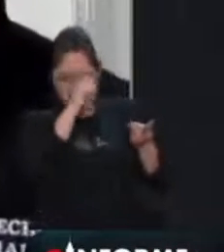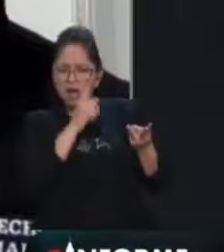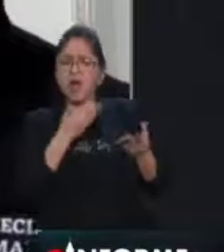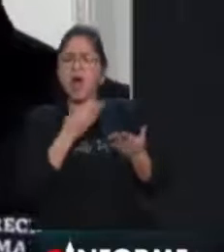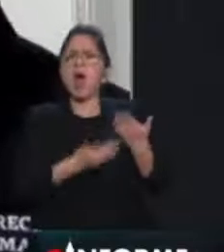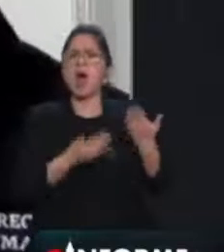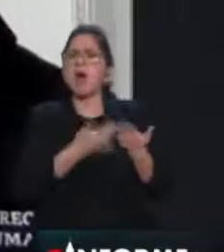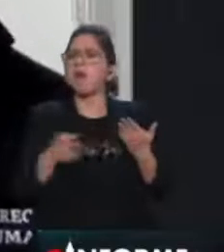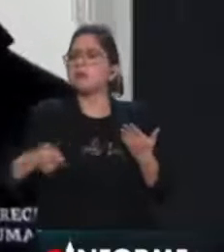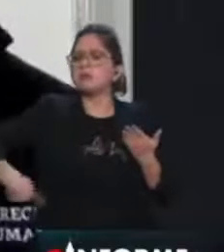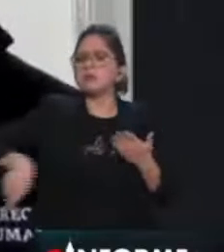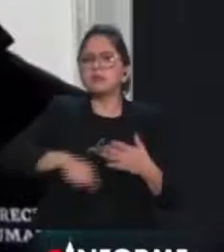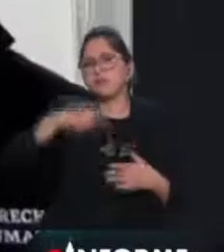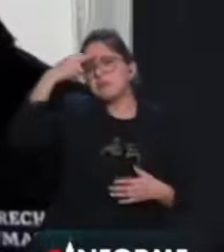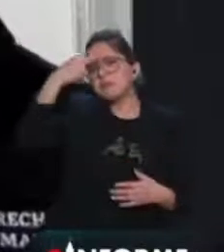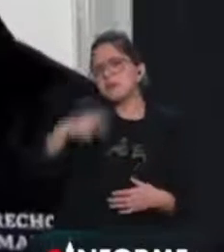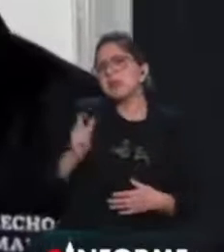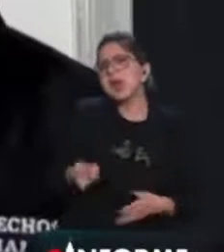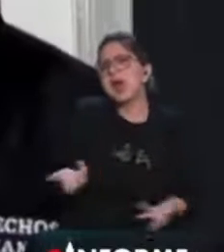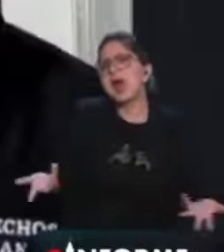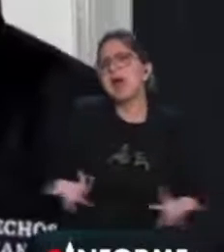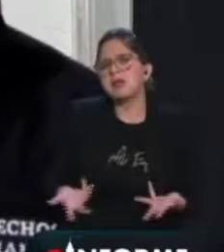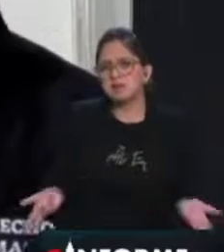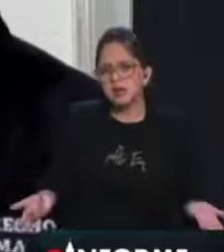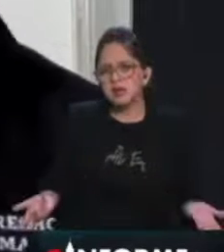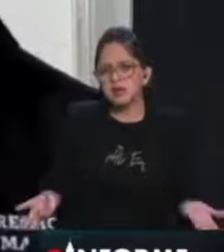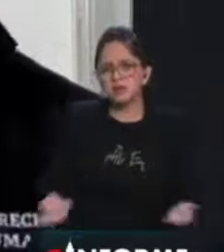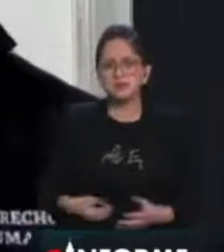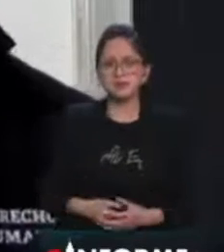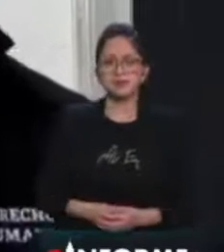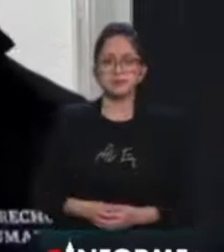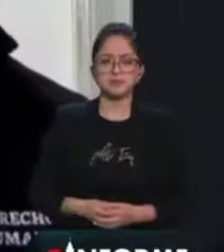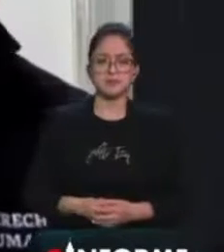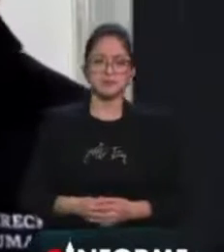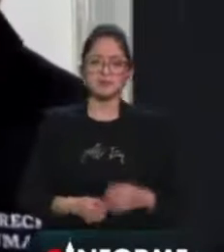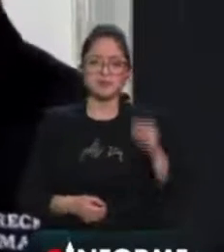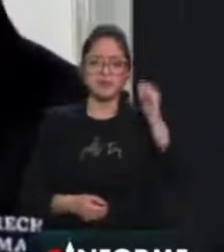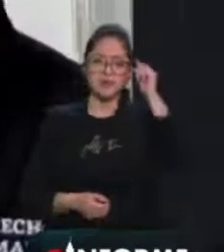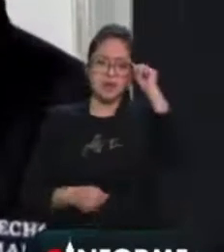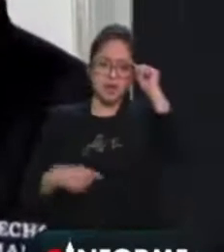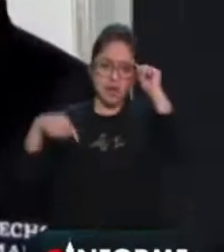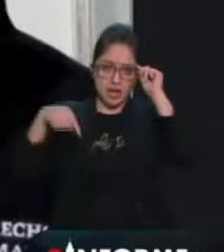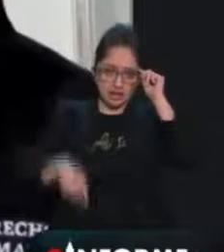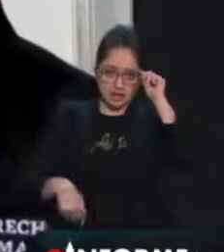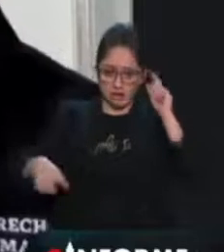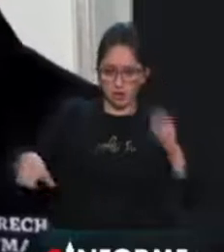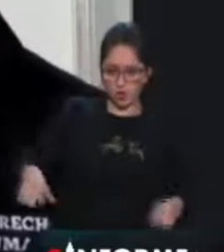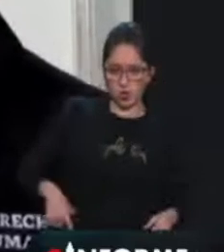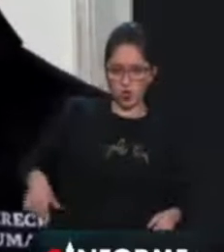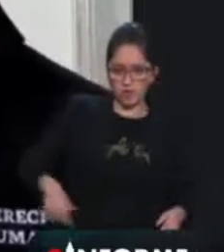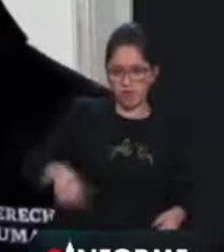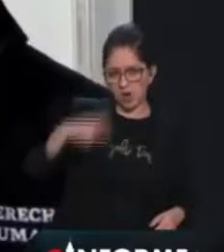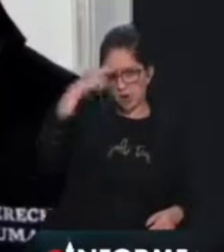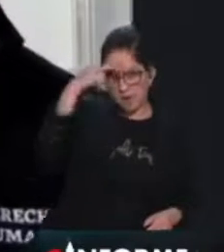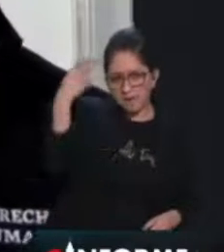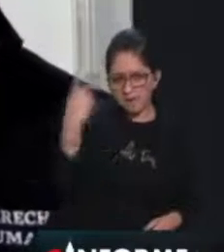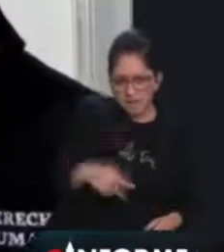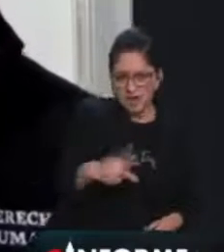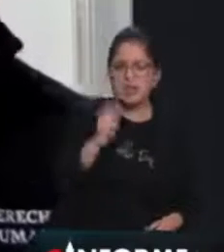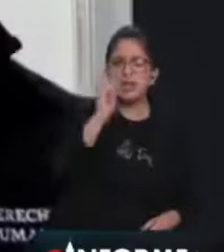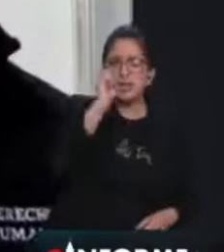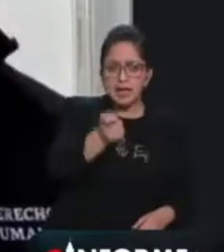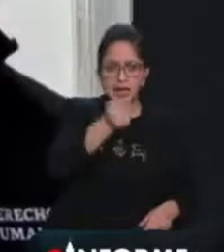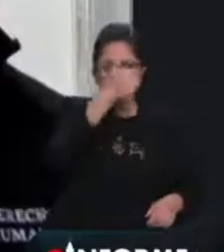una cifra, desde el Gobierno de México se han impulsado la entrega a las